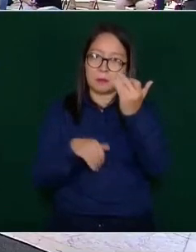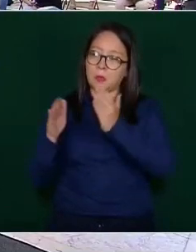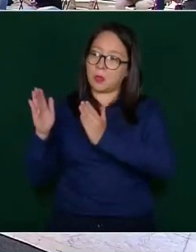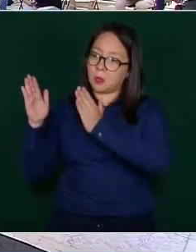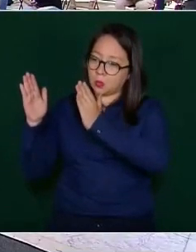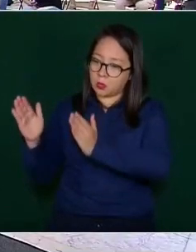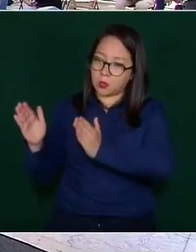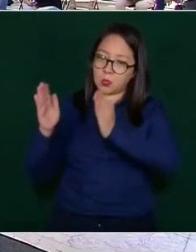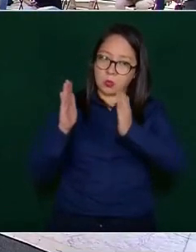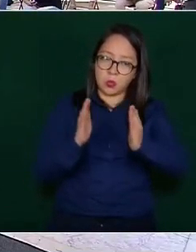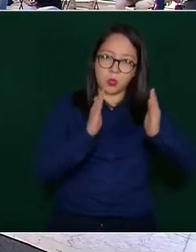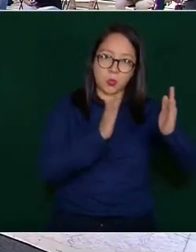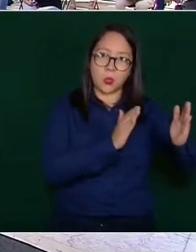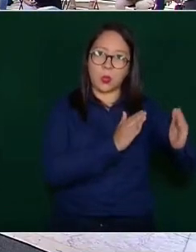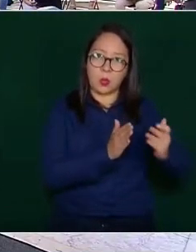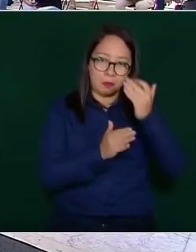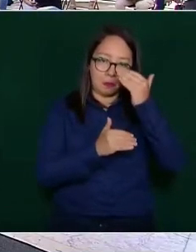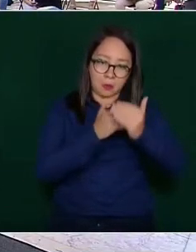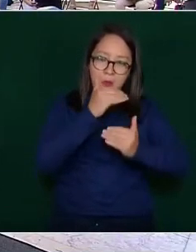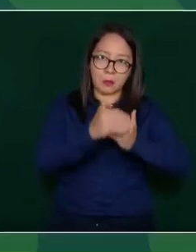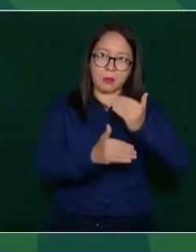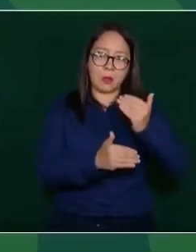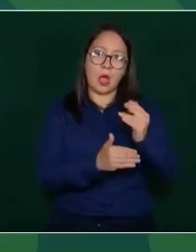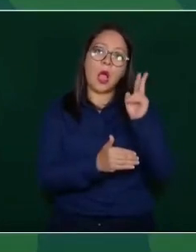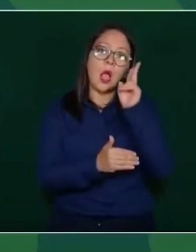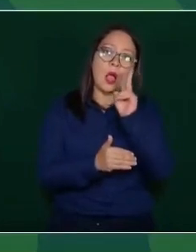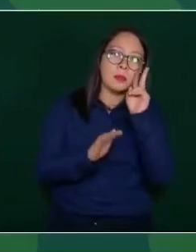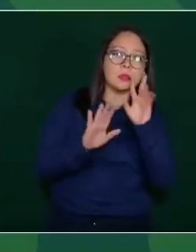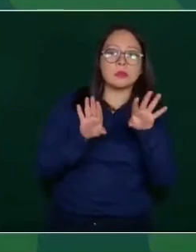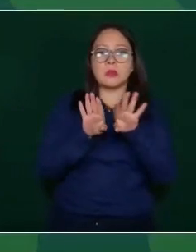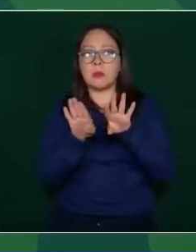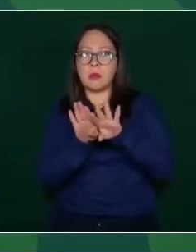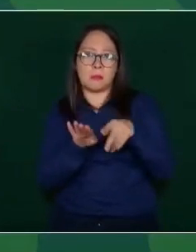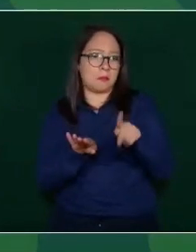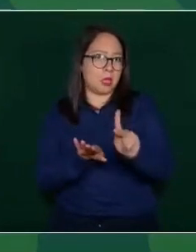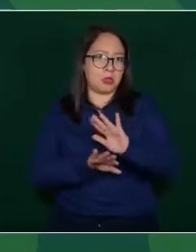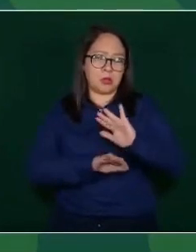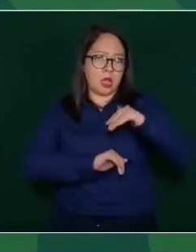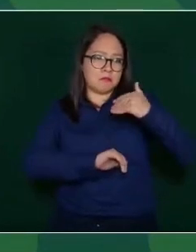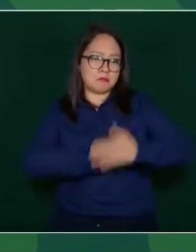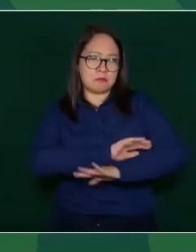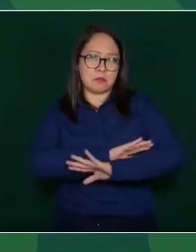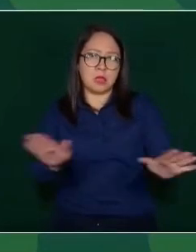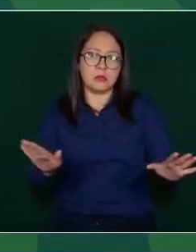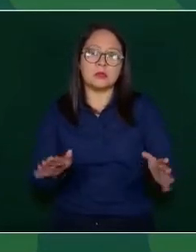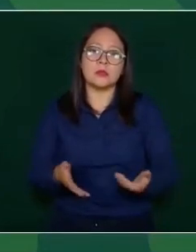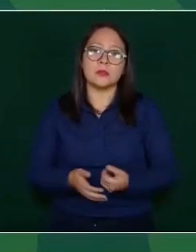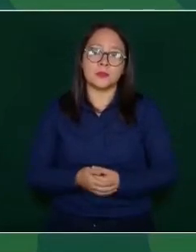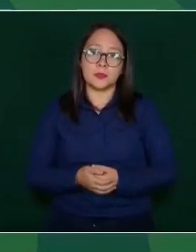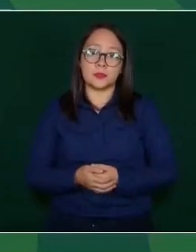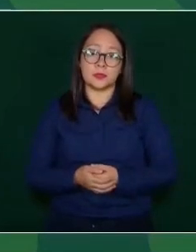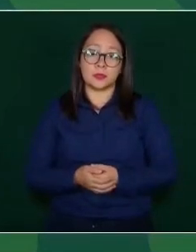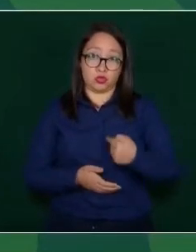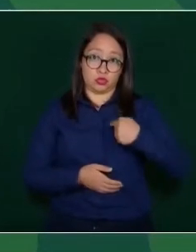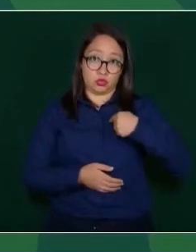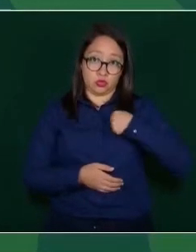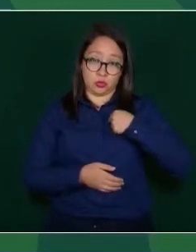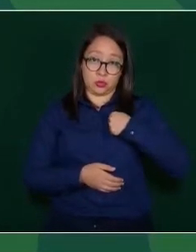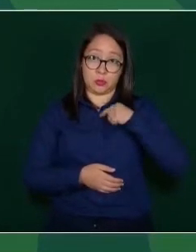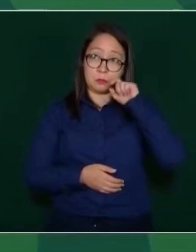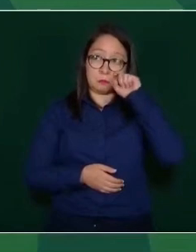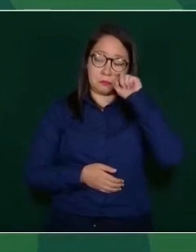Entonces, vamos a ver cómo le hacemos, pero ya va a estar terminada. Y para mí y para